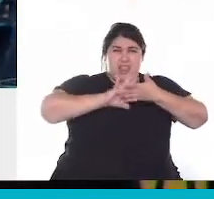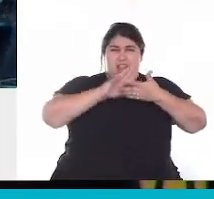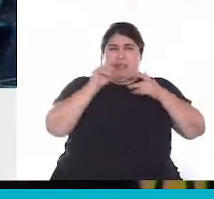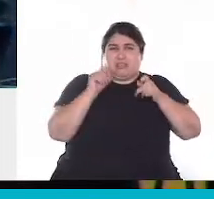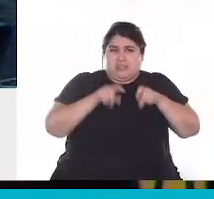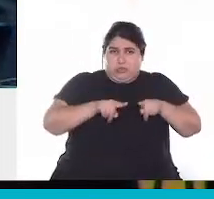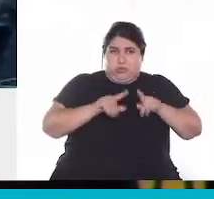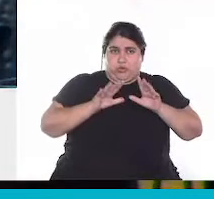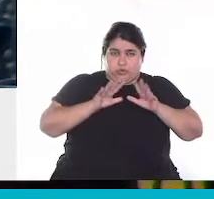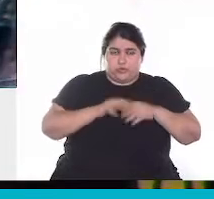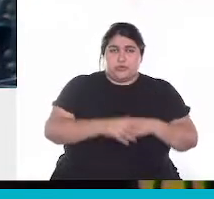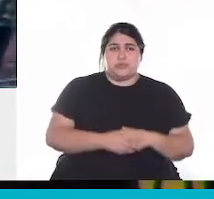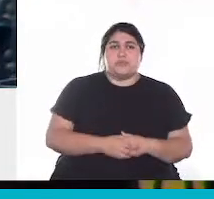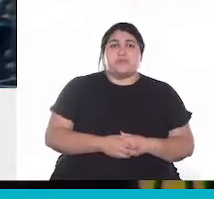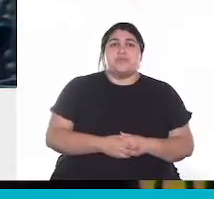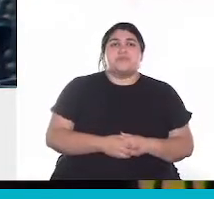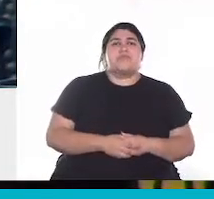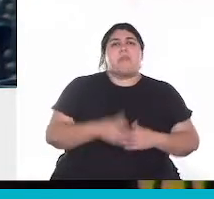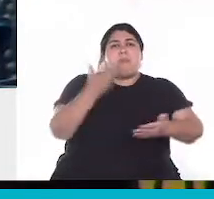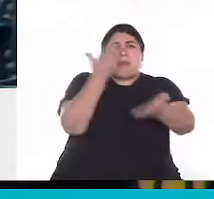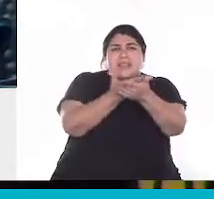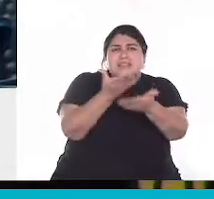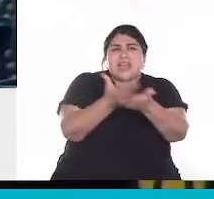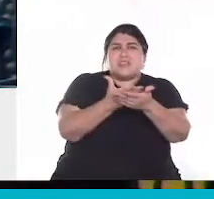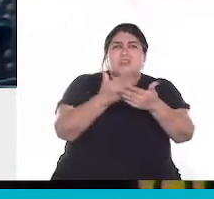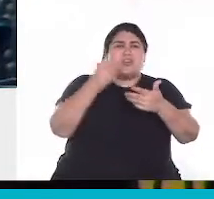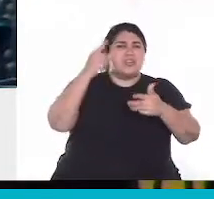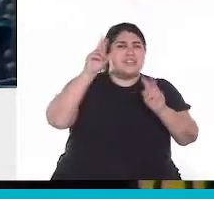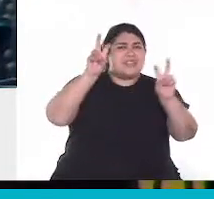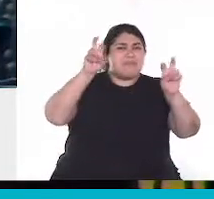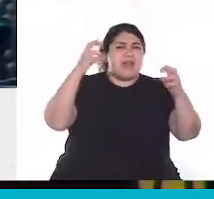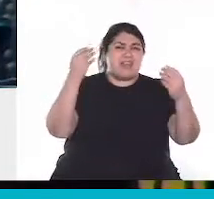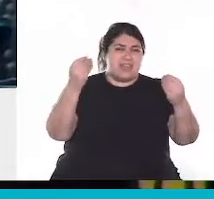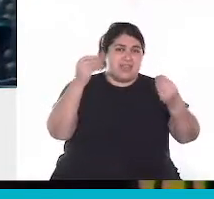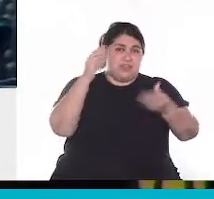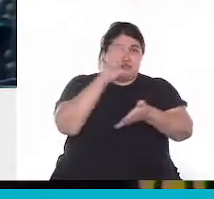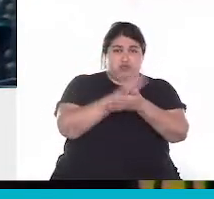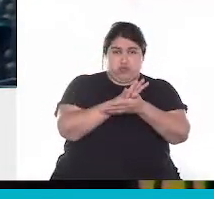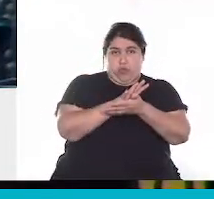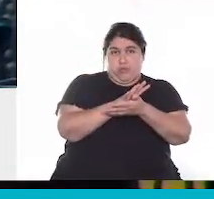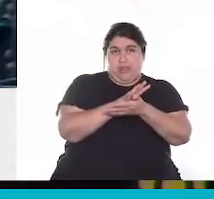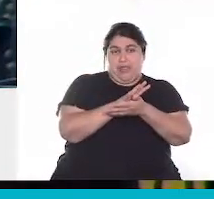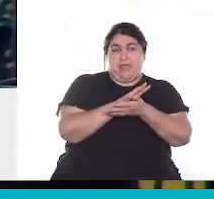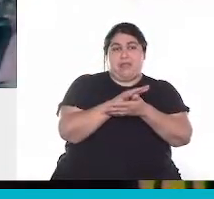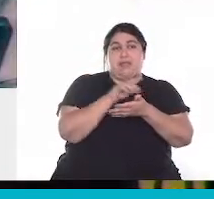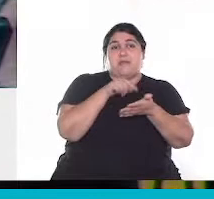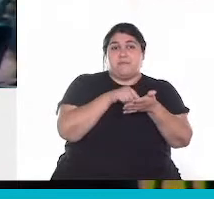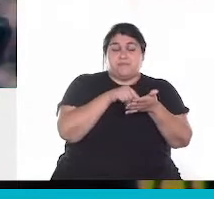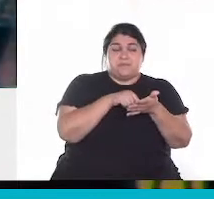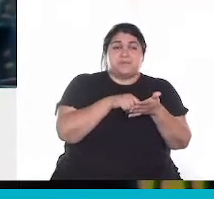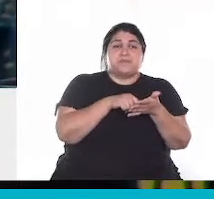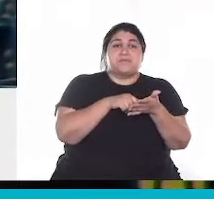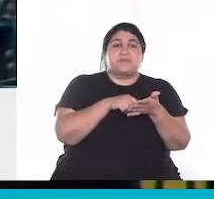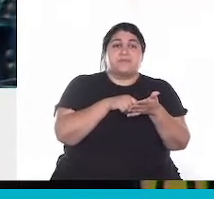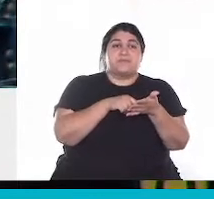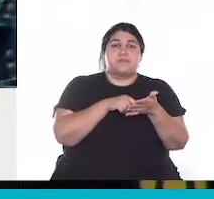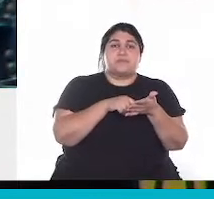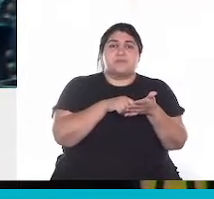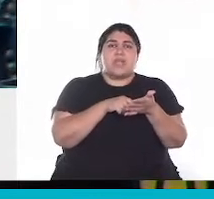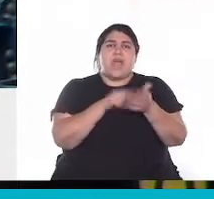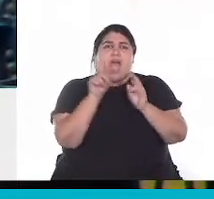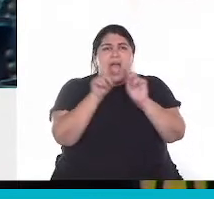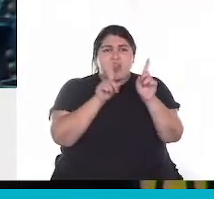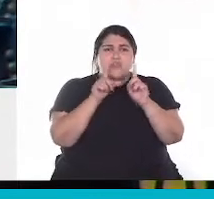que, planteando el tema del caso Vialidad o agarrándose del